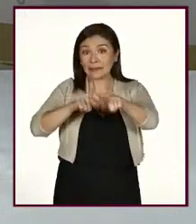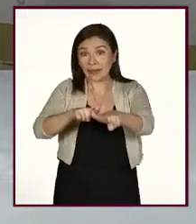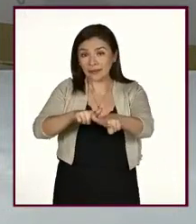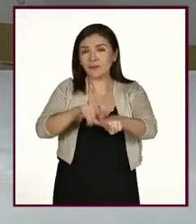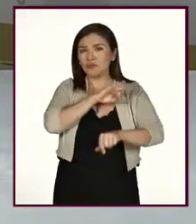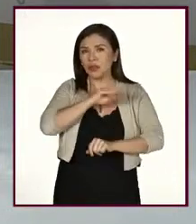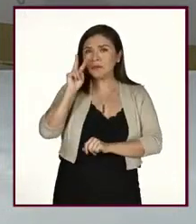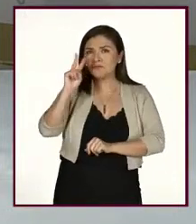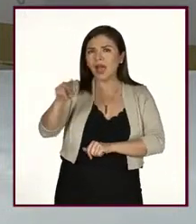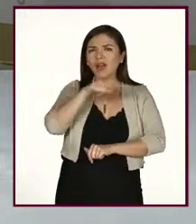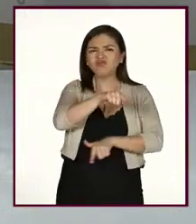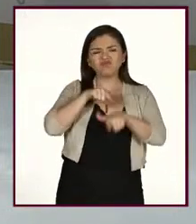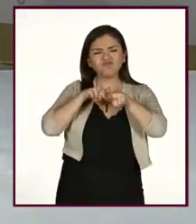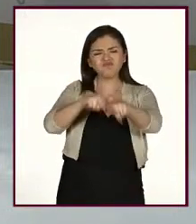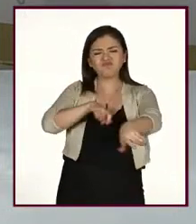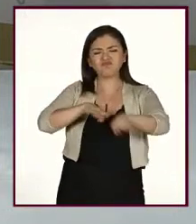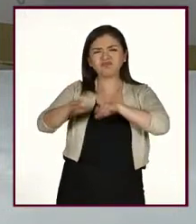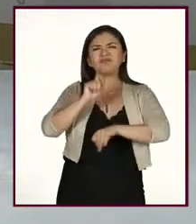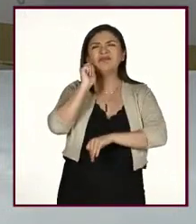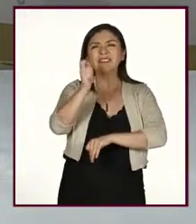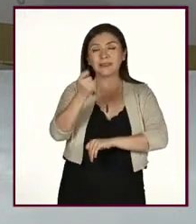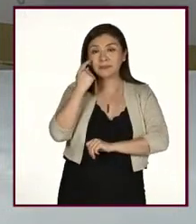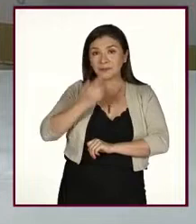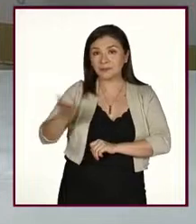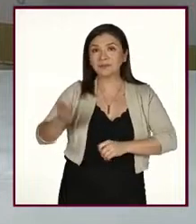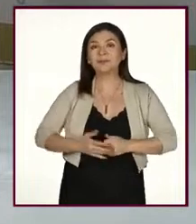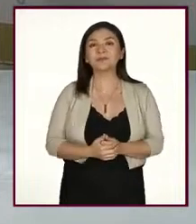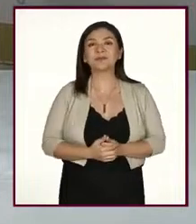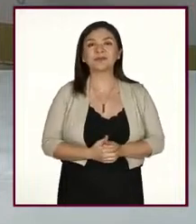comenzar conocemos la trayectoria de nuestro invitado?